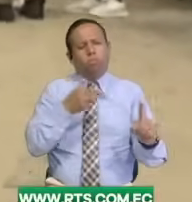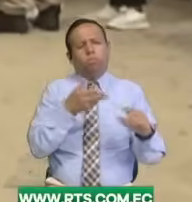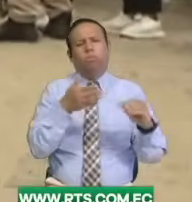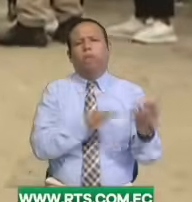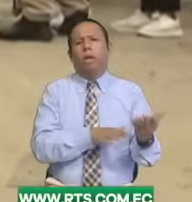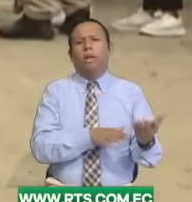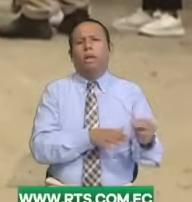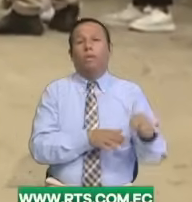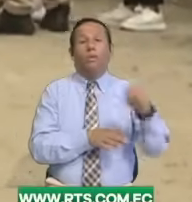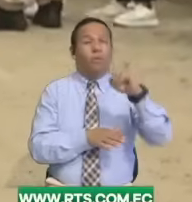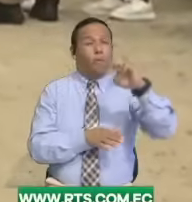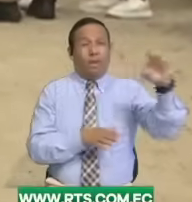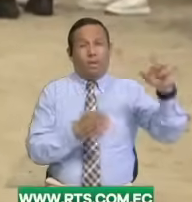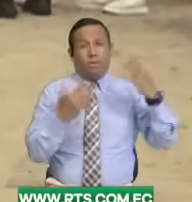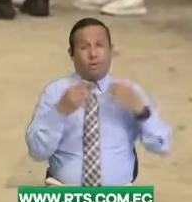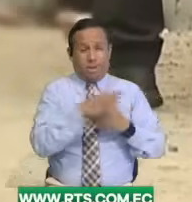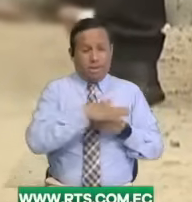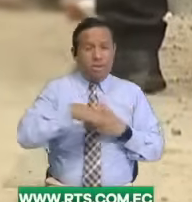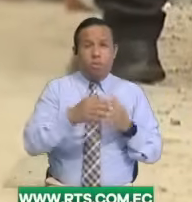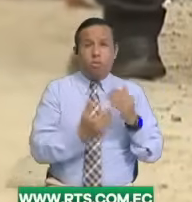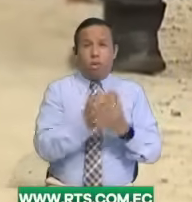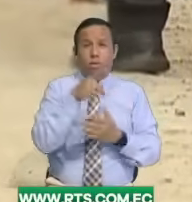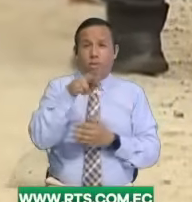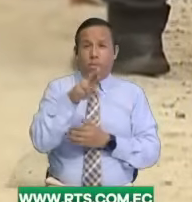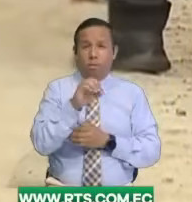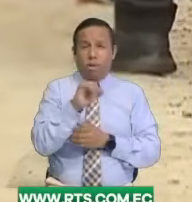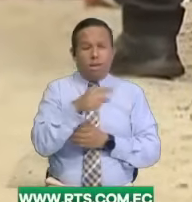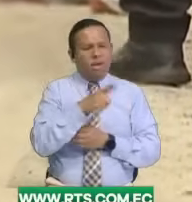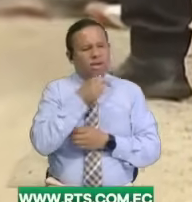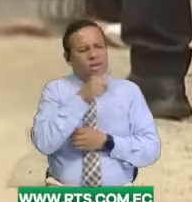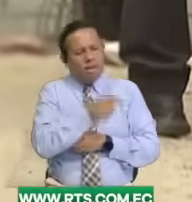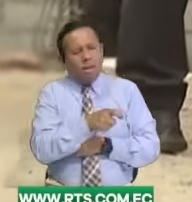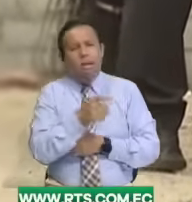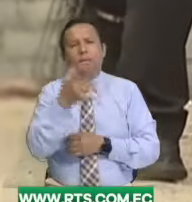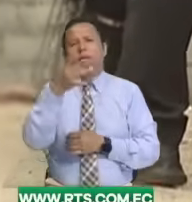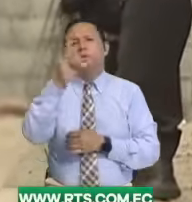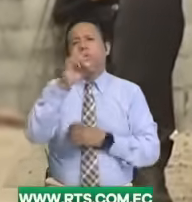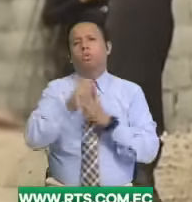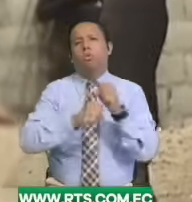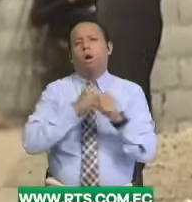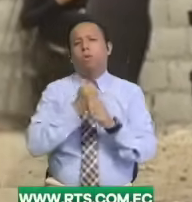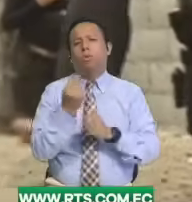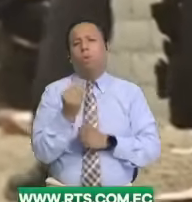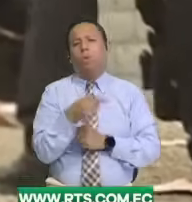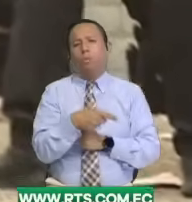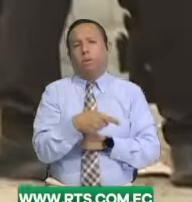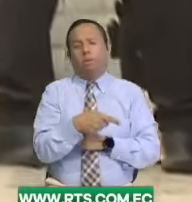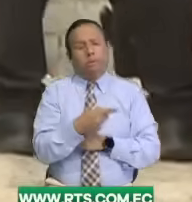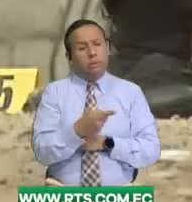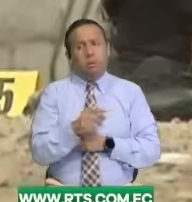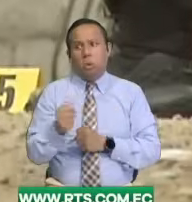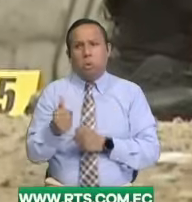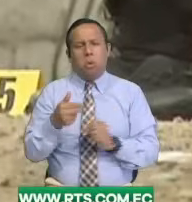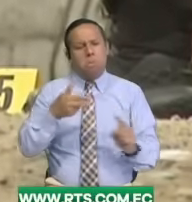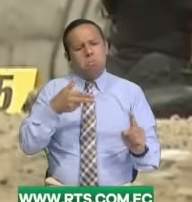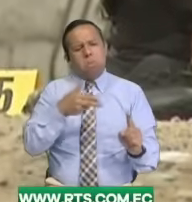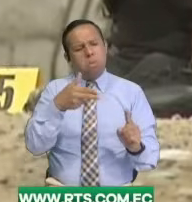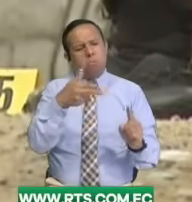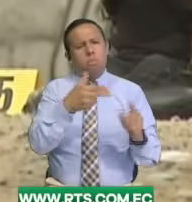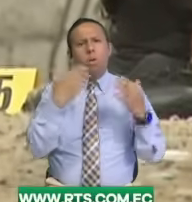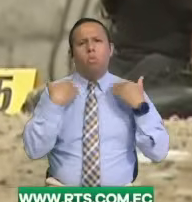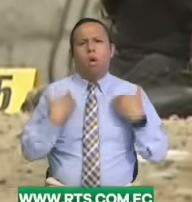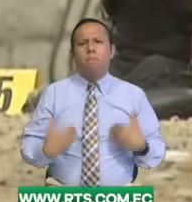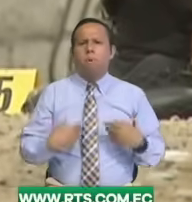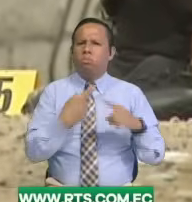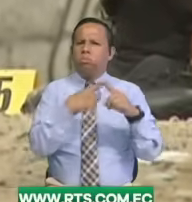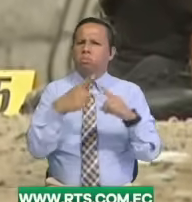al noroeste de Guayaquil. La víctima era un adolescente de 18 años que recibió varios impactos de arma de fuego en diferentes partes de